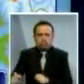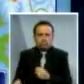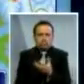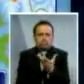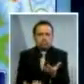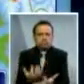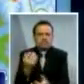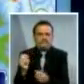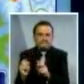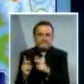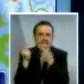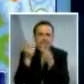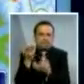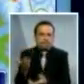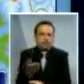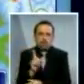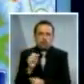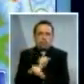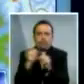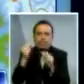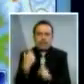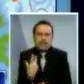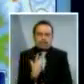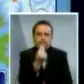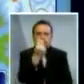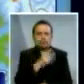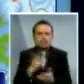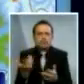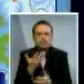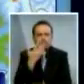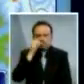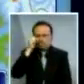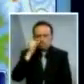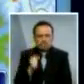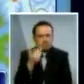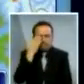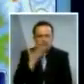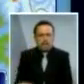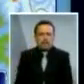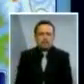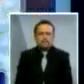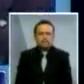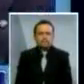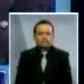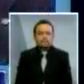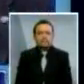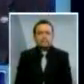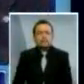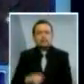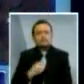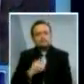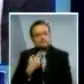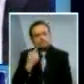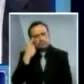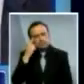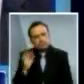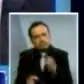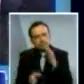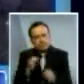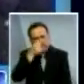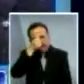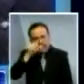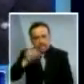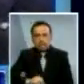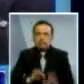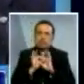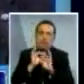se les quemó vivo, no se les permitió arrancar, o sea, es un crimen horroroso. Entonces, por un lado uno dice, bueno, los condenaron,